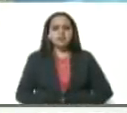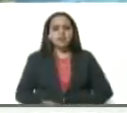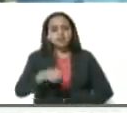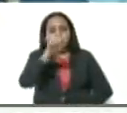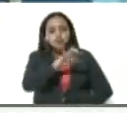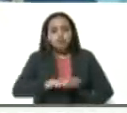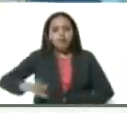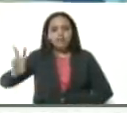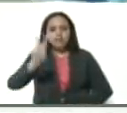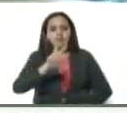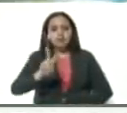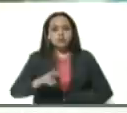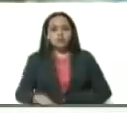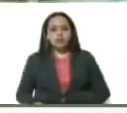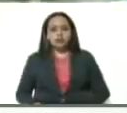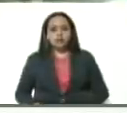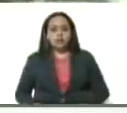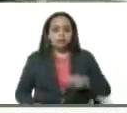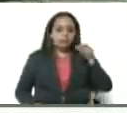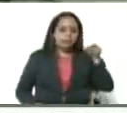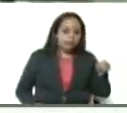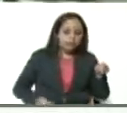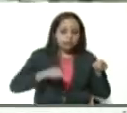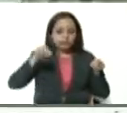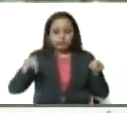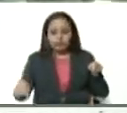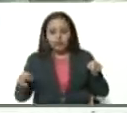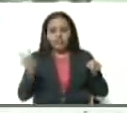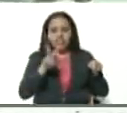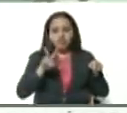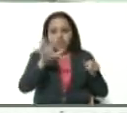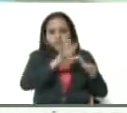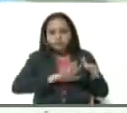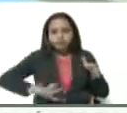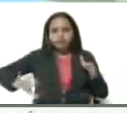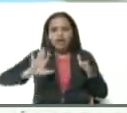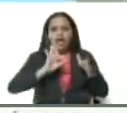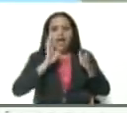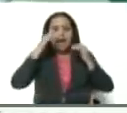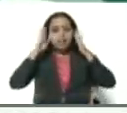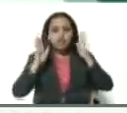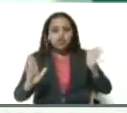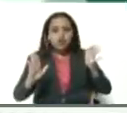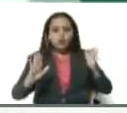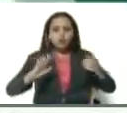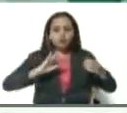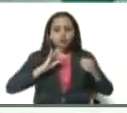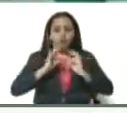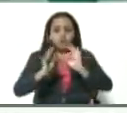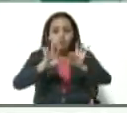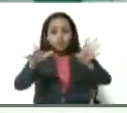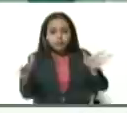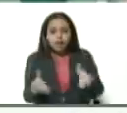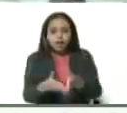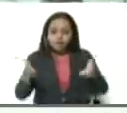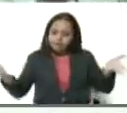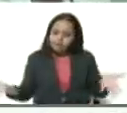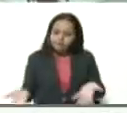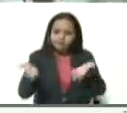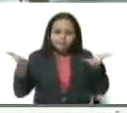Venezuela, de punta a punta. Mientras atendemos la pandemia, avanzamos, avanzamos,